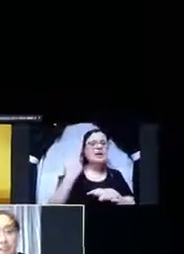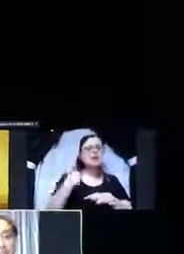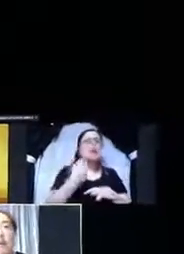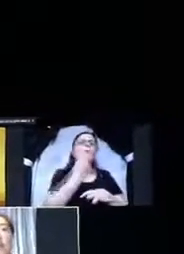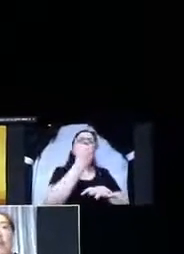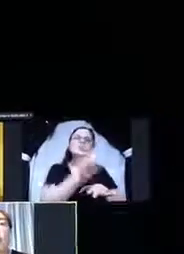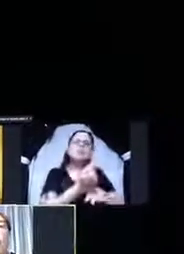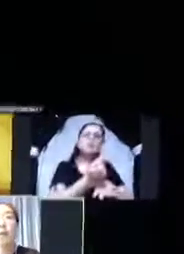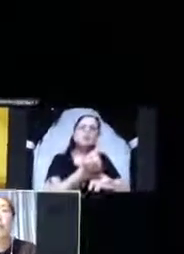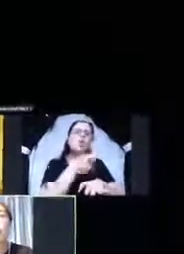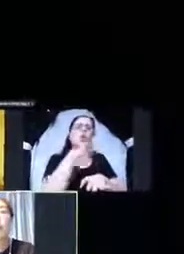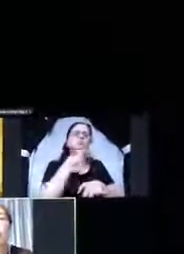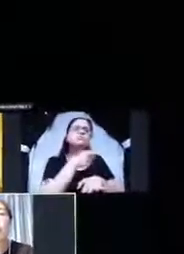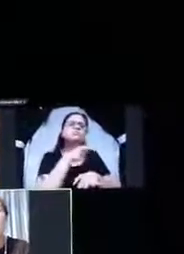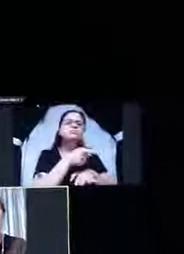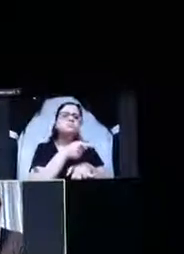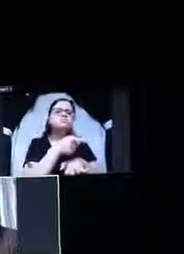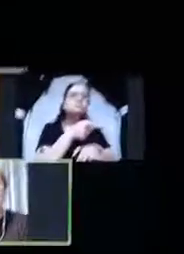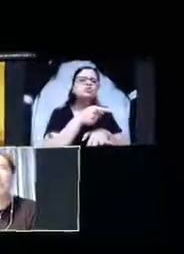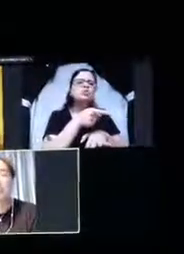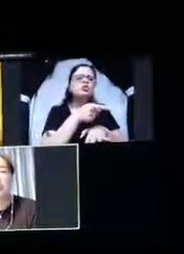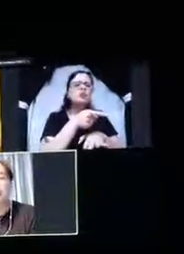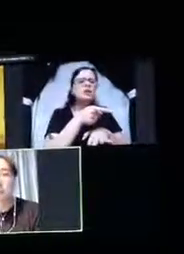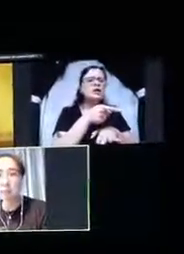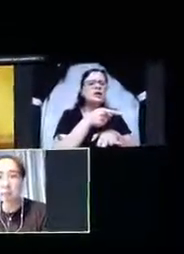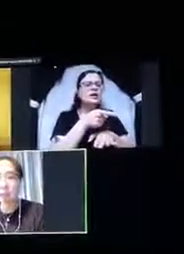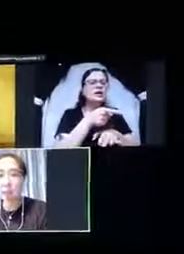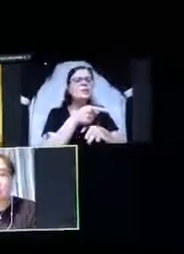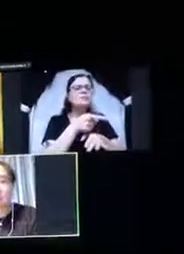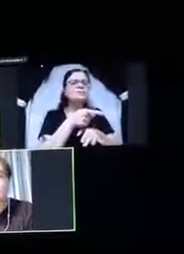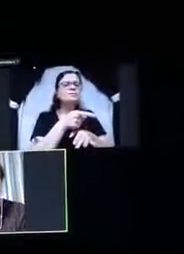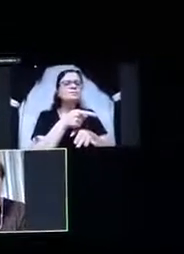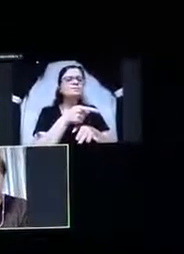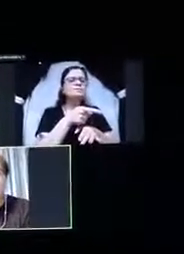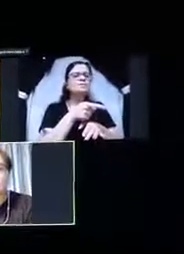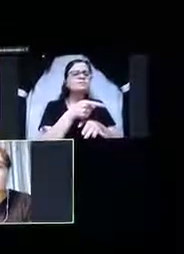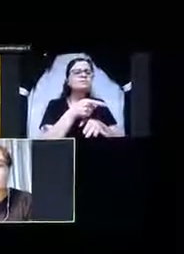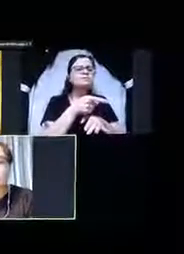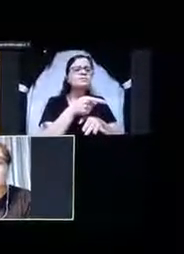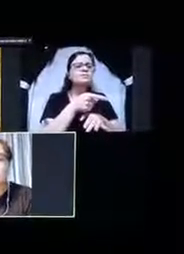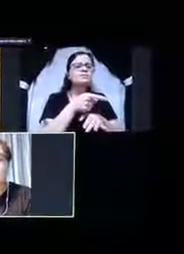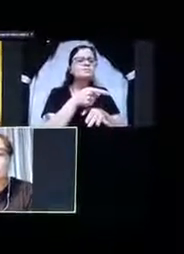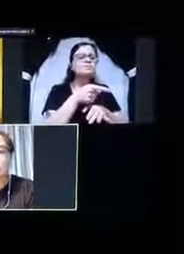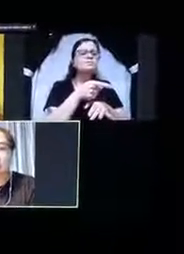Melo. Pero esta vez no le pregunté, ¿te querés operar? Le pregunté,